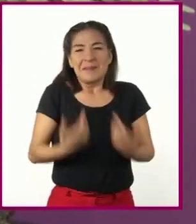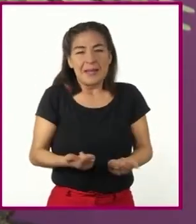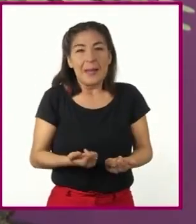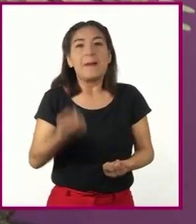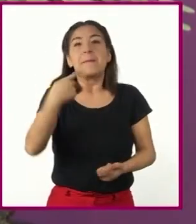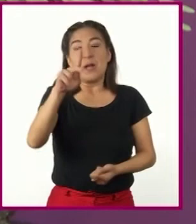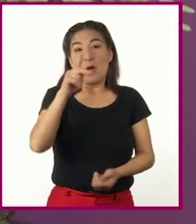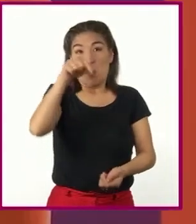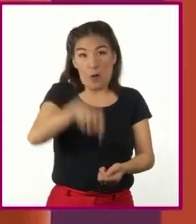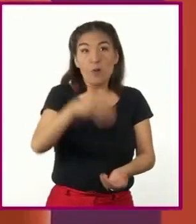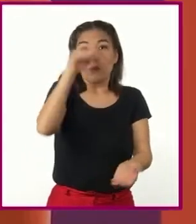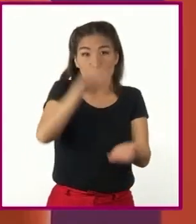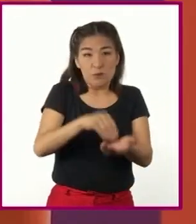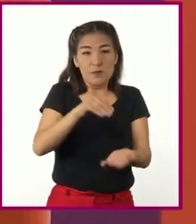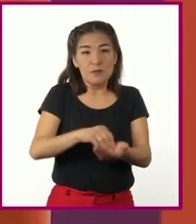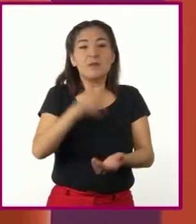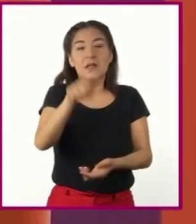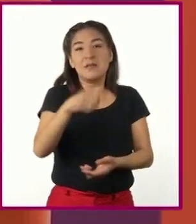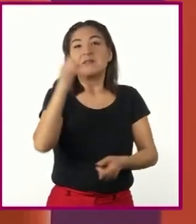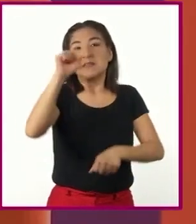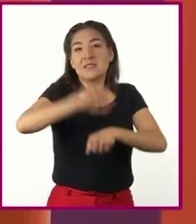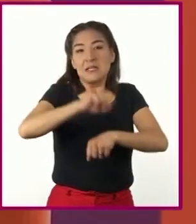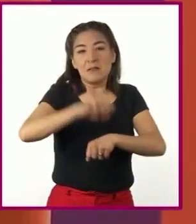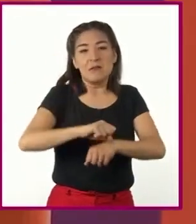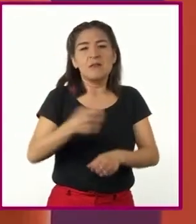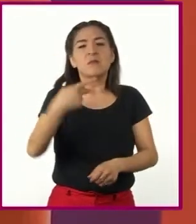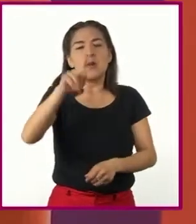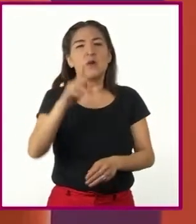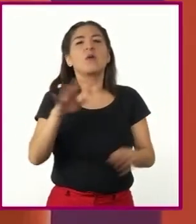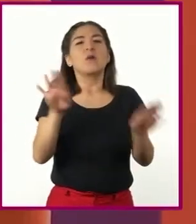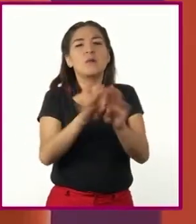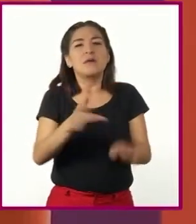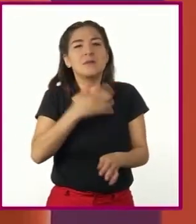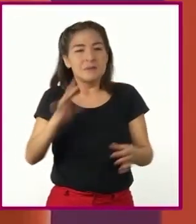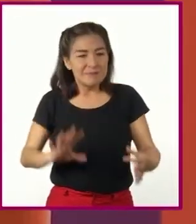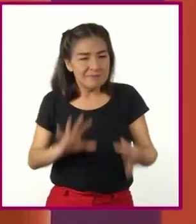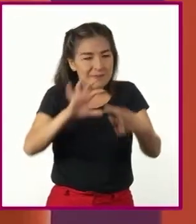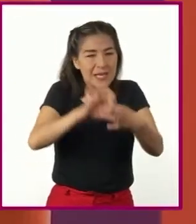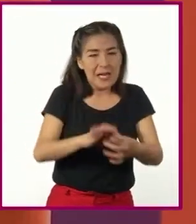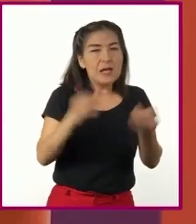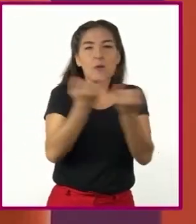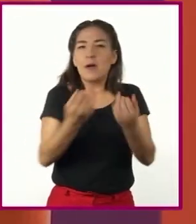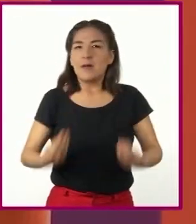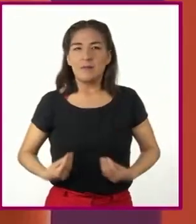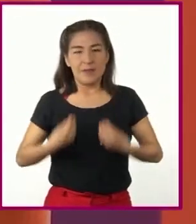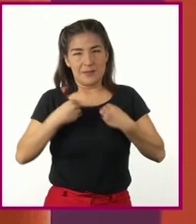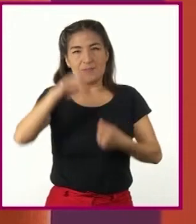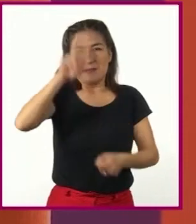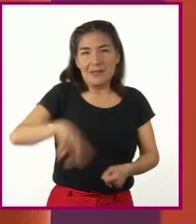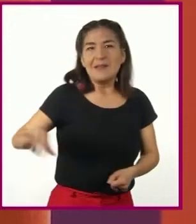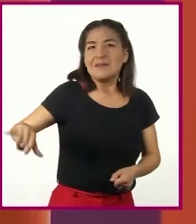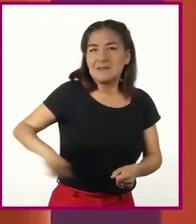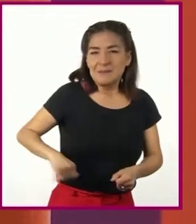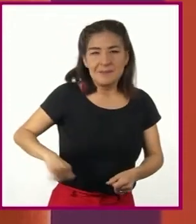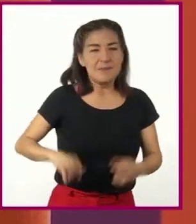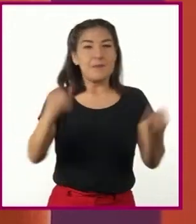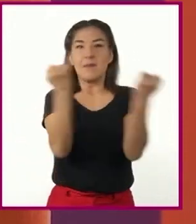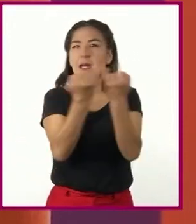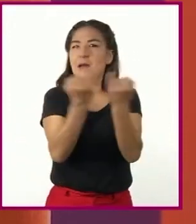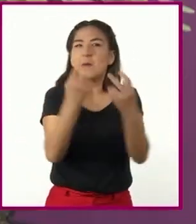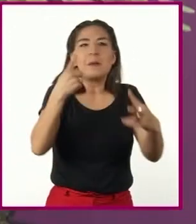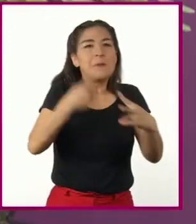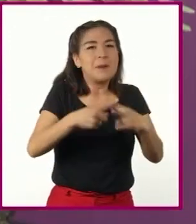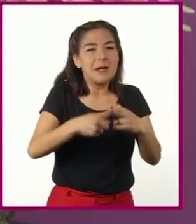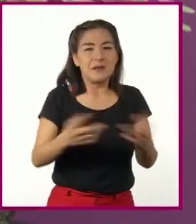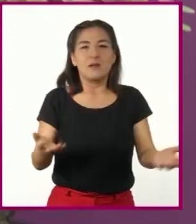sigue pasando en la escuela secundaria. Entonces, si lo vinculáramos a la vida, creo que sería muy interesante. Igual las matemáticas, ¿no?